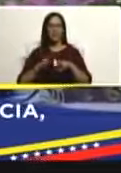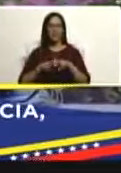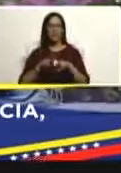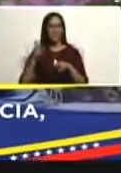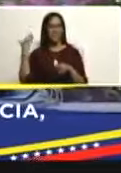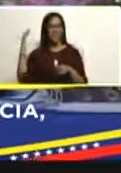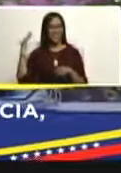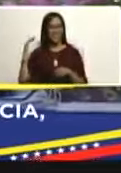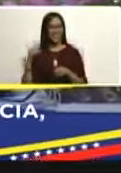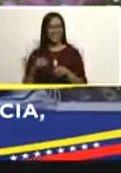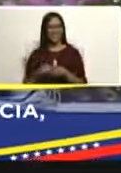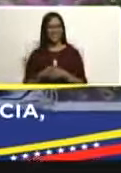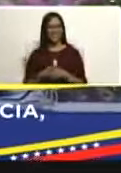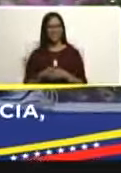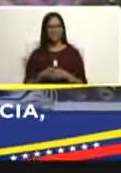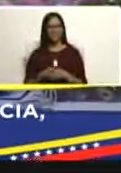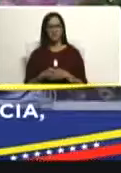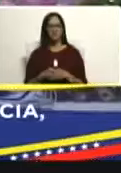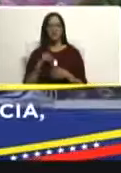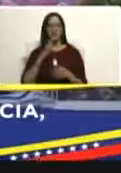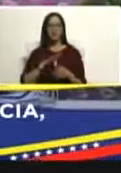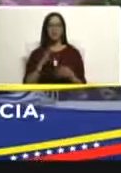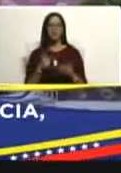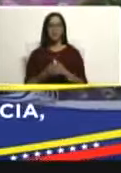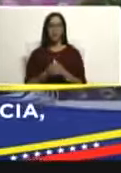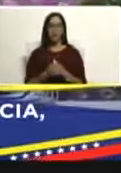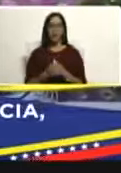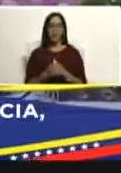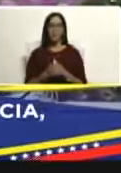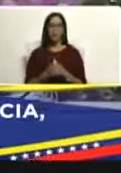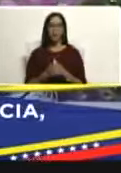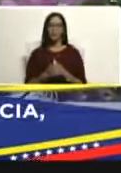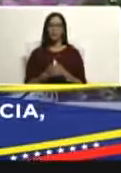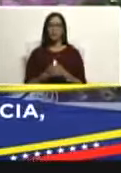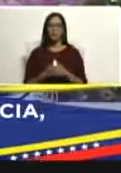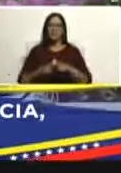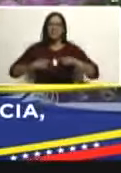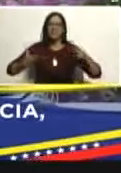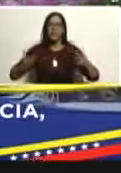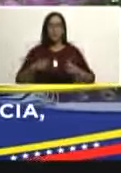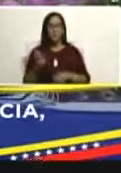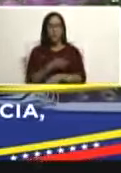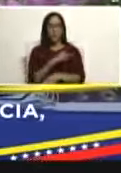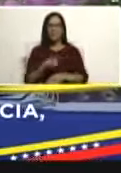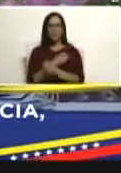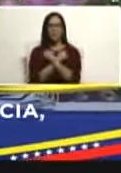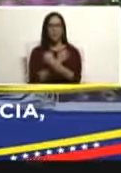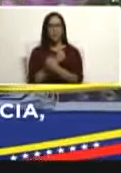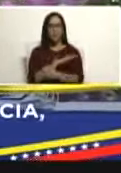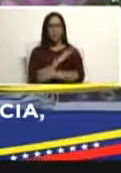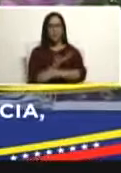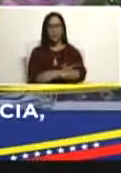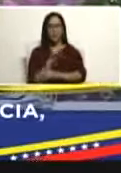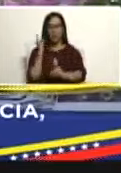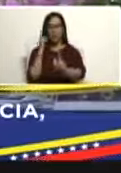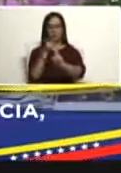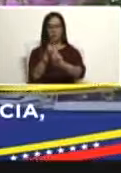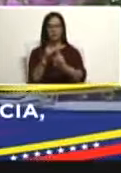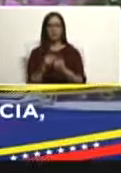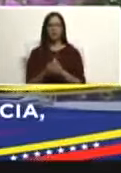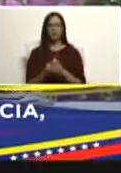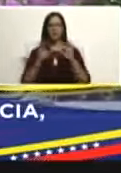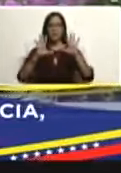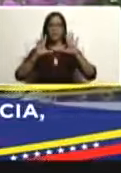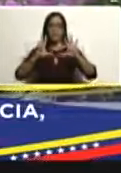época. Y estábamos armados, presidente, de poesía, de amor, de fuerza, de convicción. Y 18